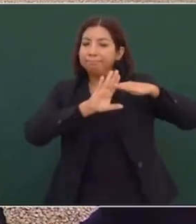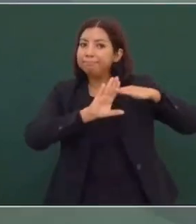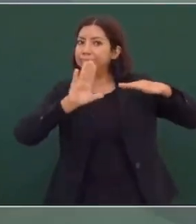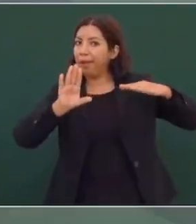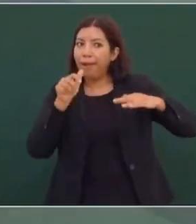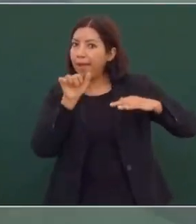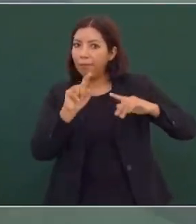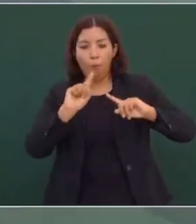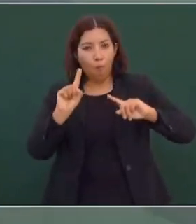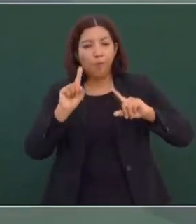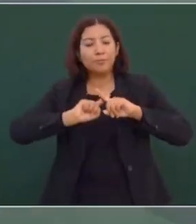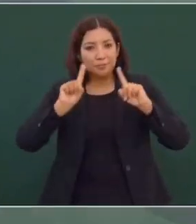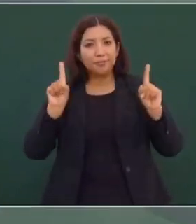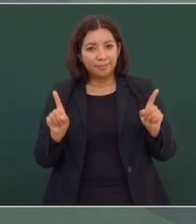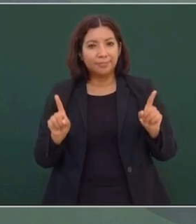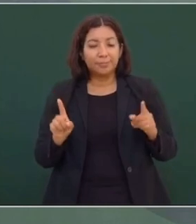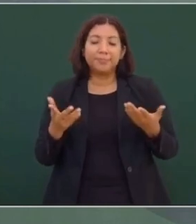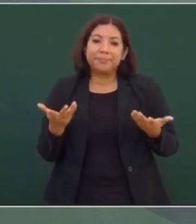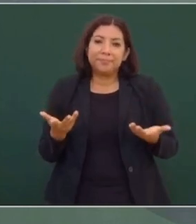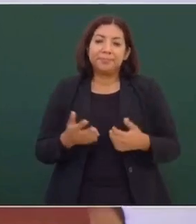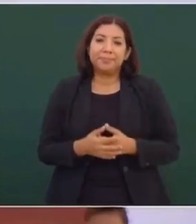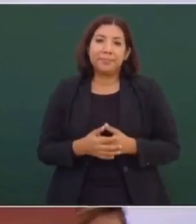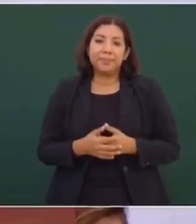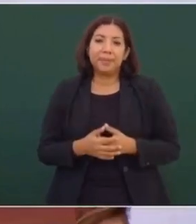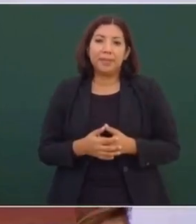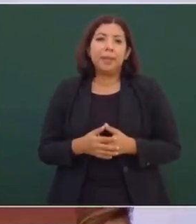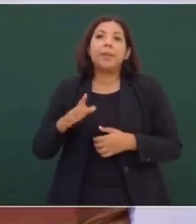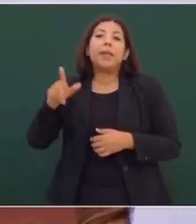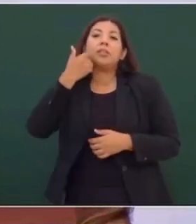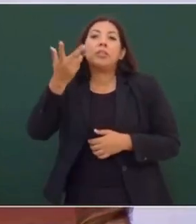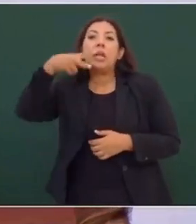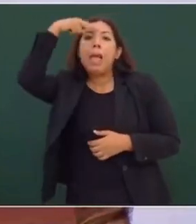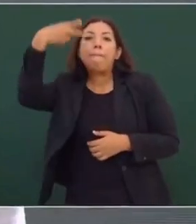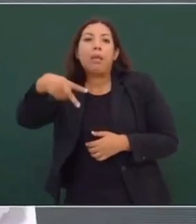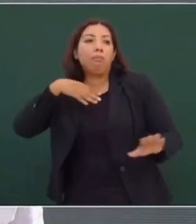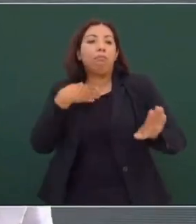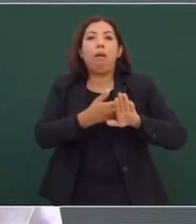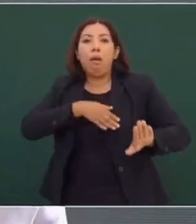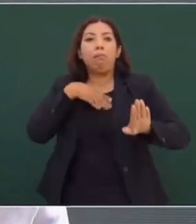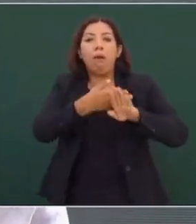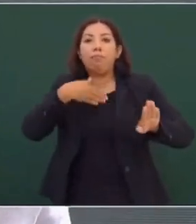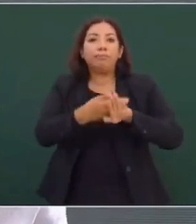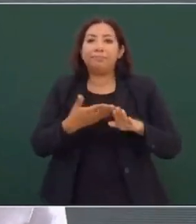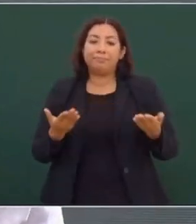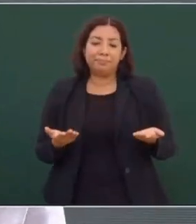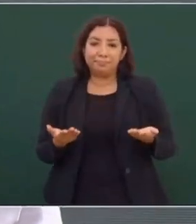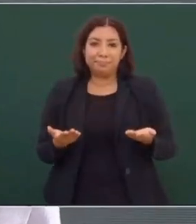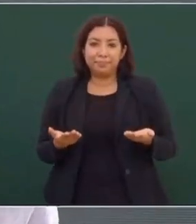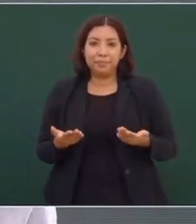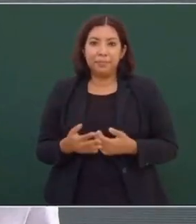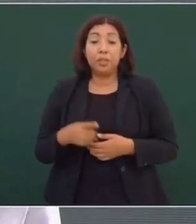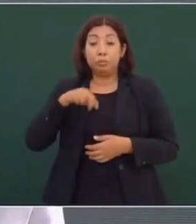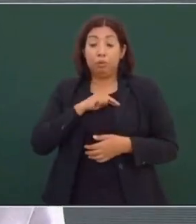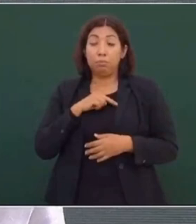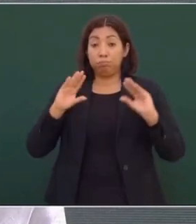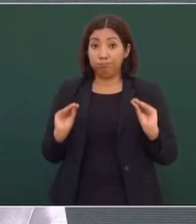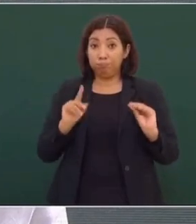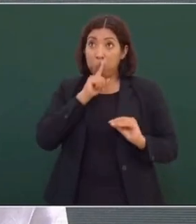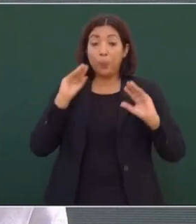De modo que esas estrategias de publicidad, de querer agarrar a México de piñata, no les resulta. Y además no nos vamos a quedar